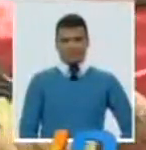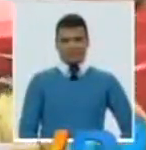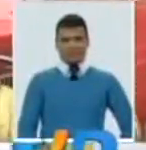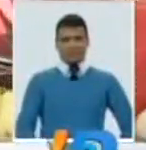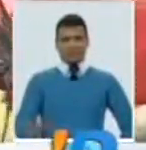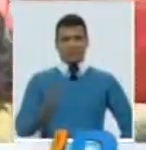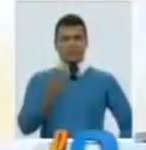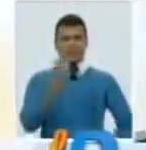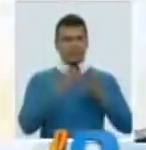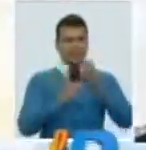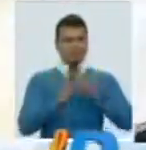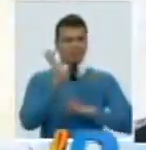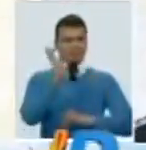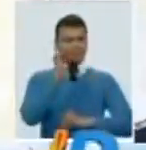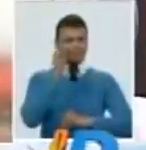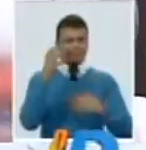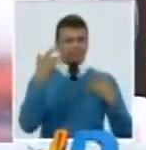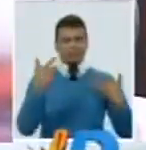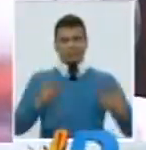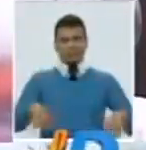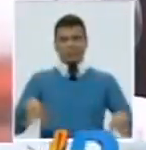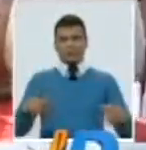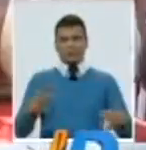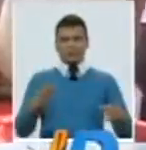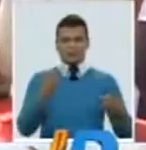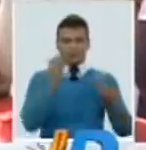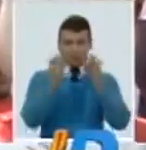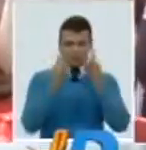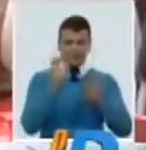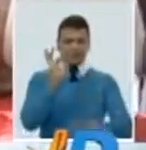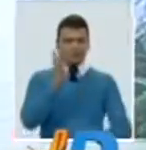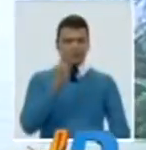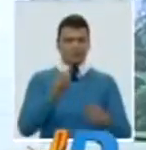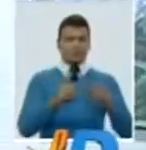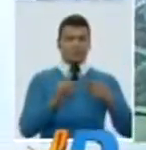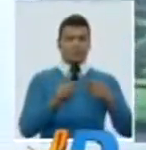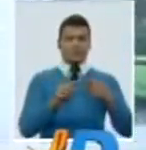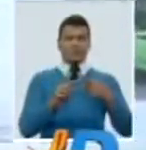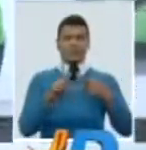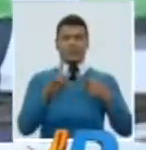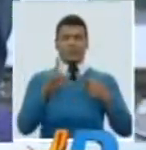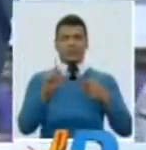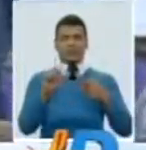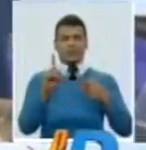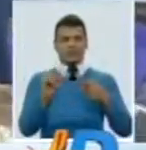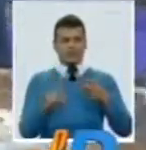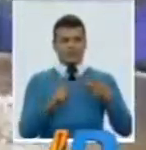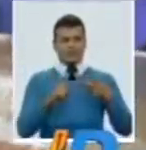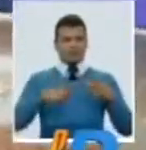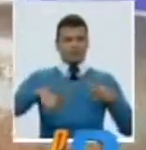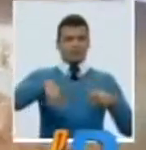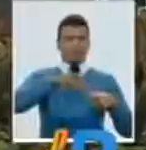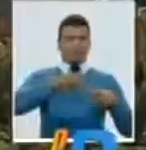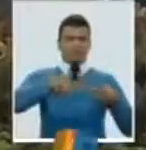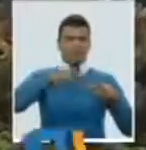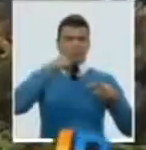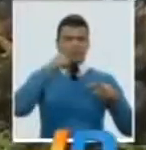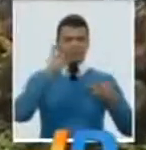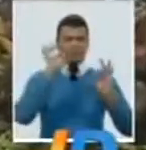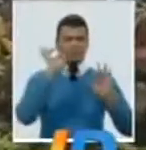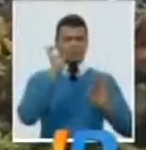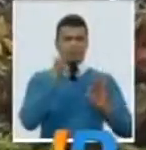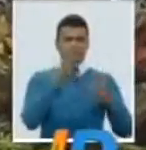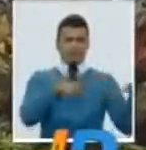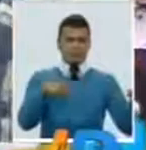Estos deliciosos manjares se convierten en el deleite de los asistentes. La lulada, el champús, el cortado, entre otras delicias, hacen parte de la